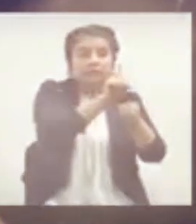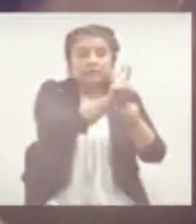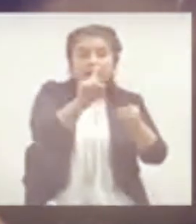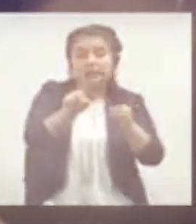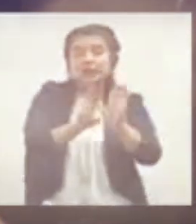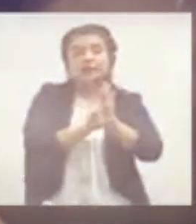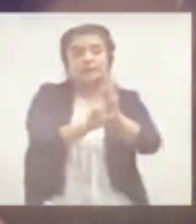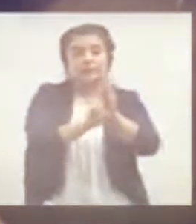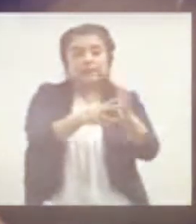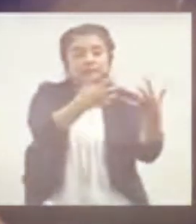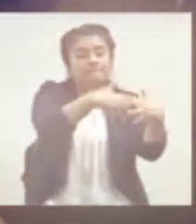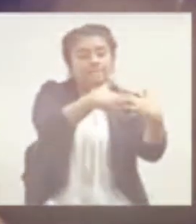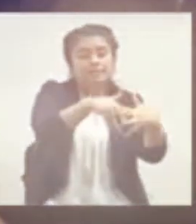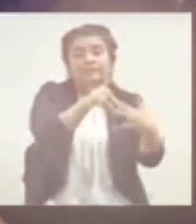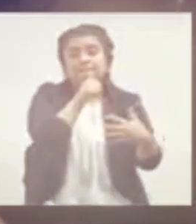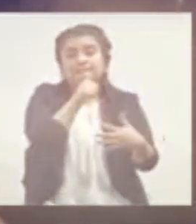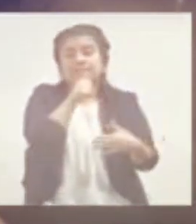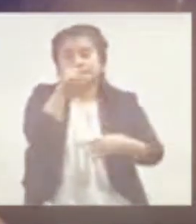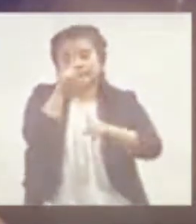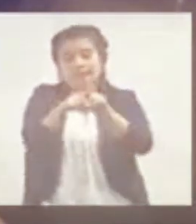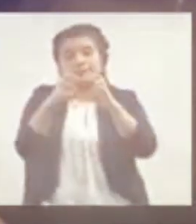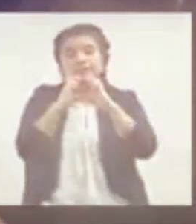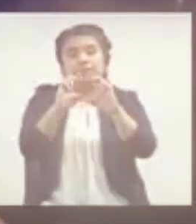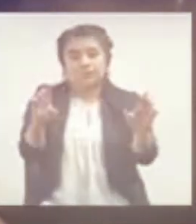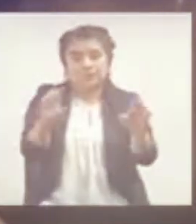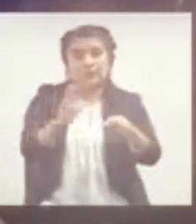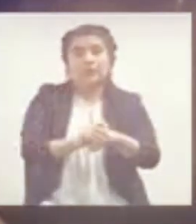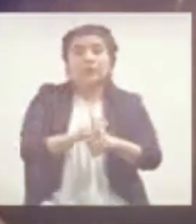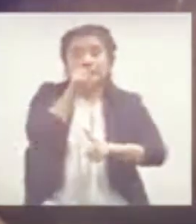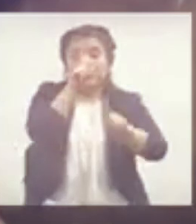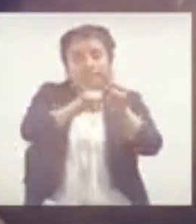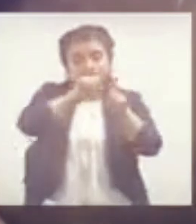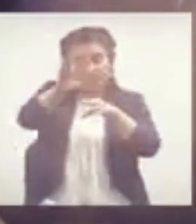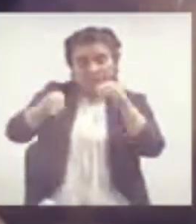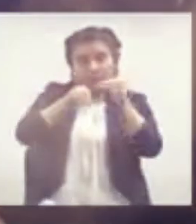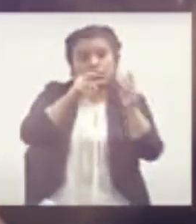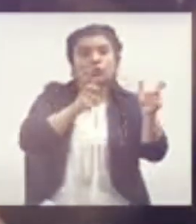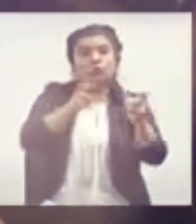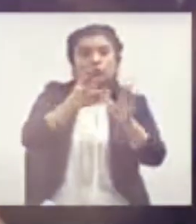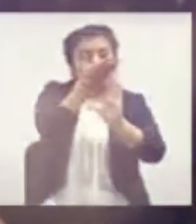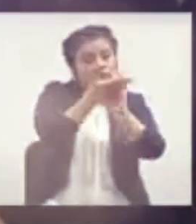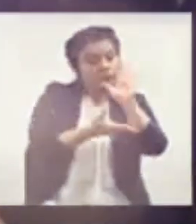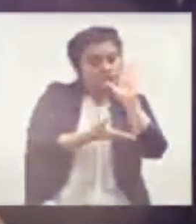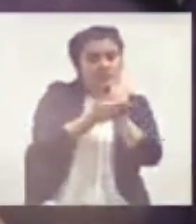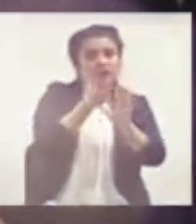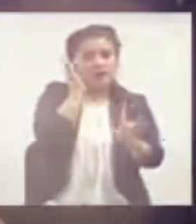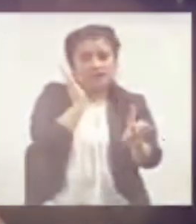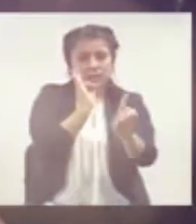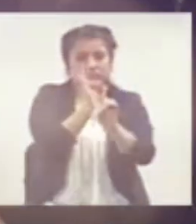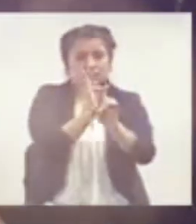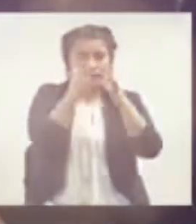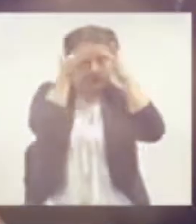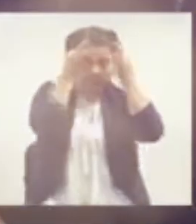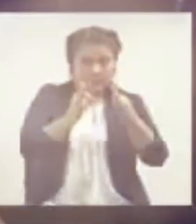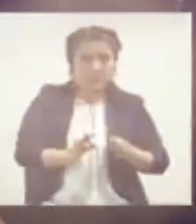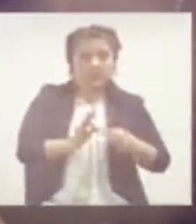sector público como privado, en cada uno de los órganos colegiados, y adicionar controles de transparencia y objetividad en la toma de